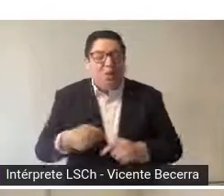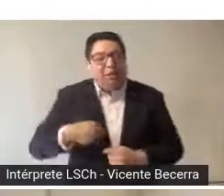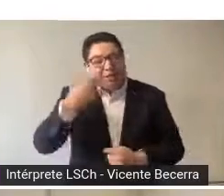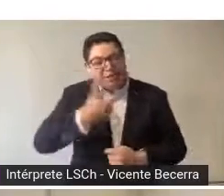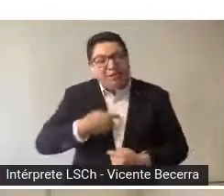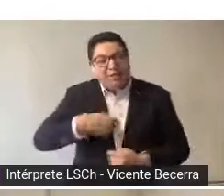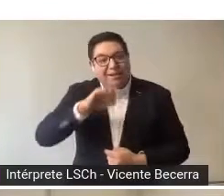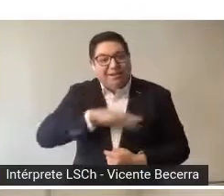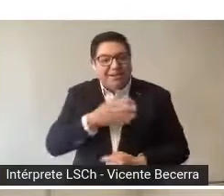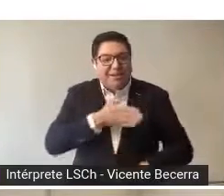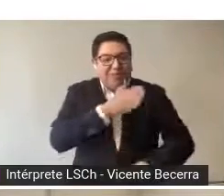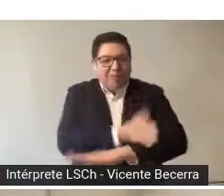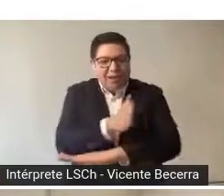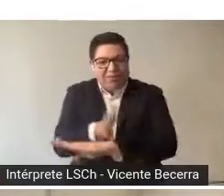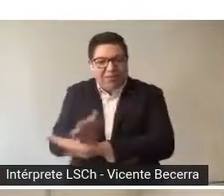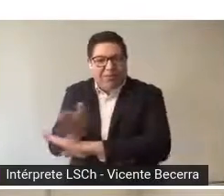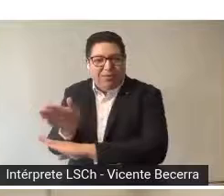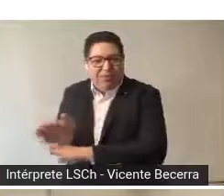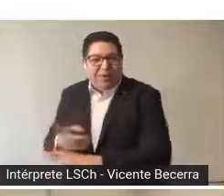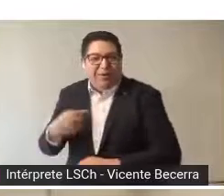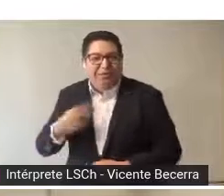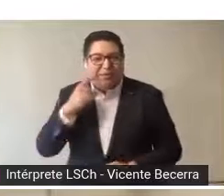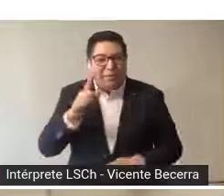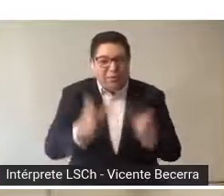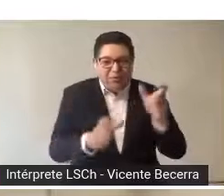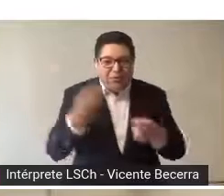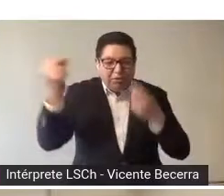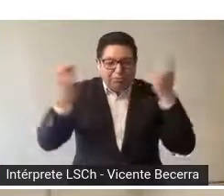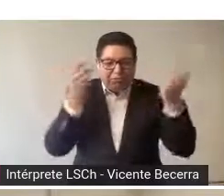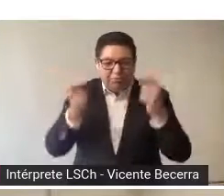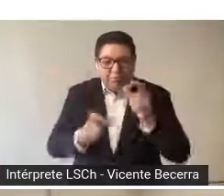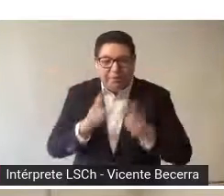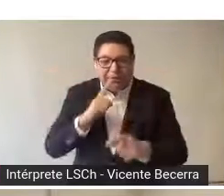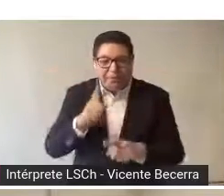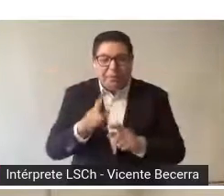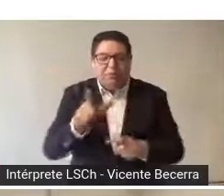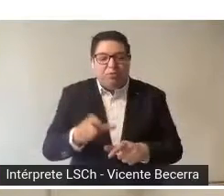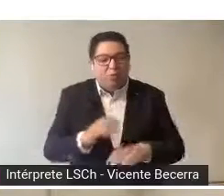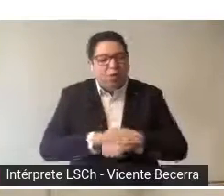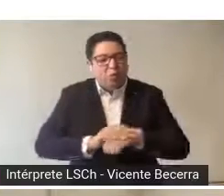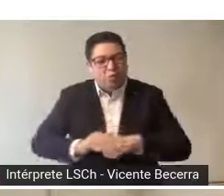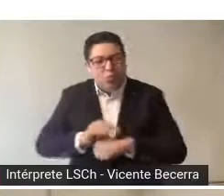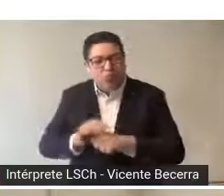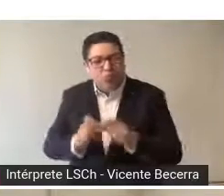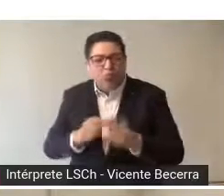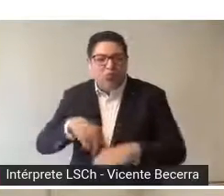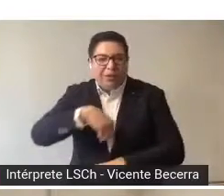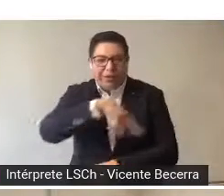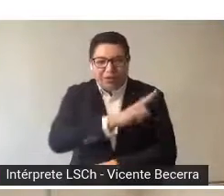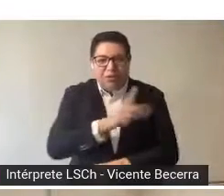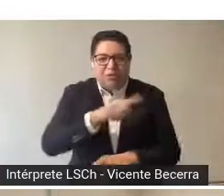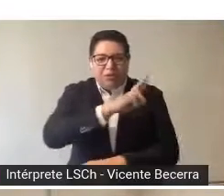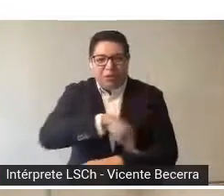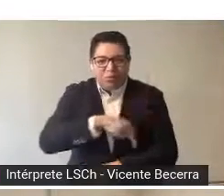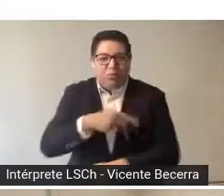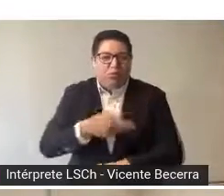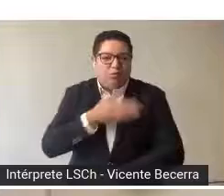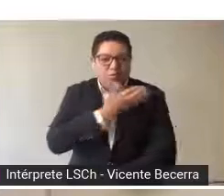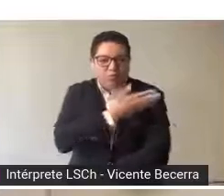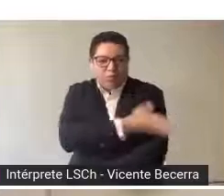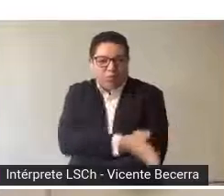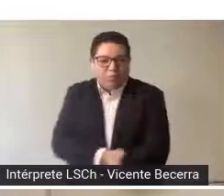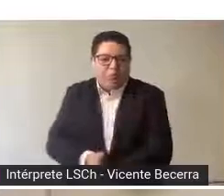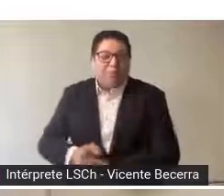Chile y la innovación que vi en las personas más humildes recorriendo el norte, el sur, es una cosa